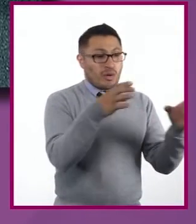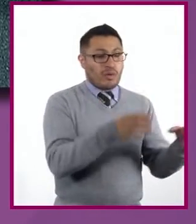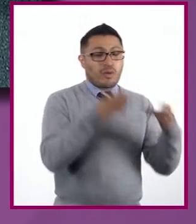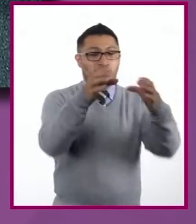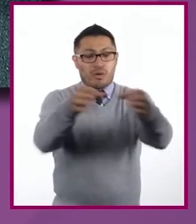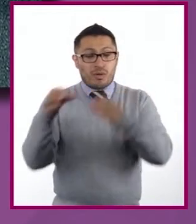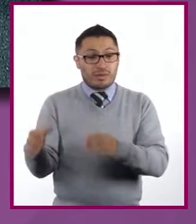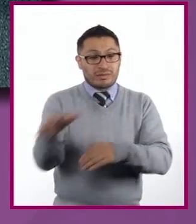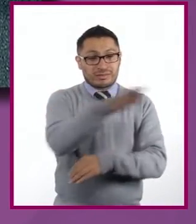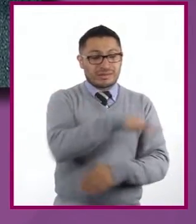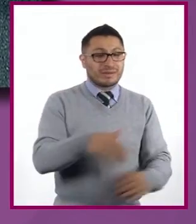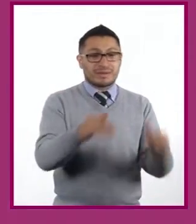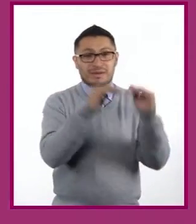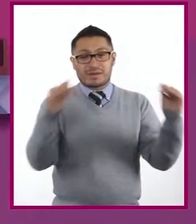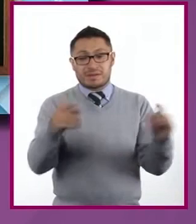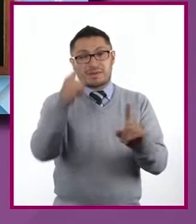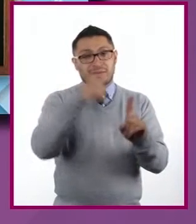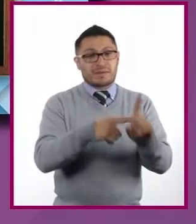térmico entre sí.